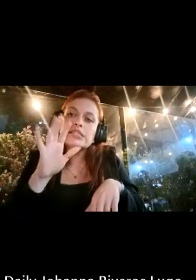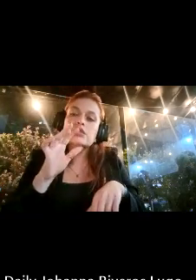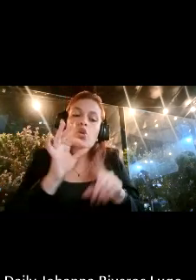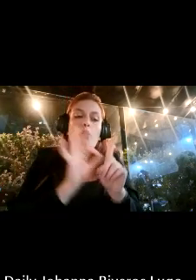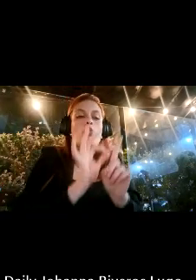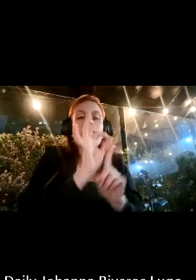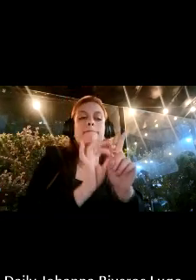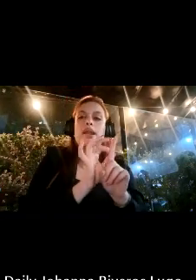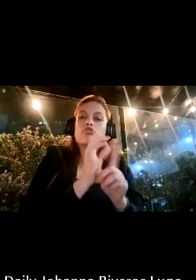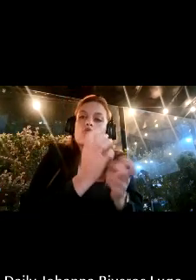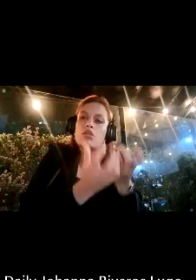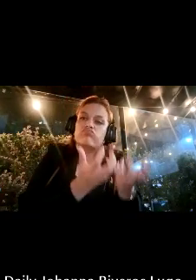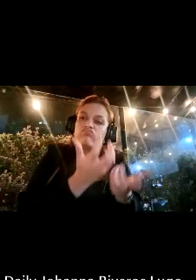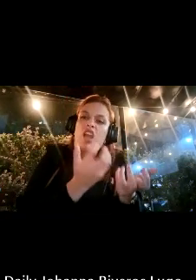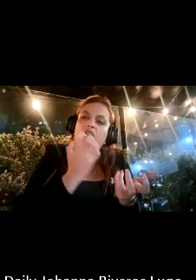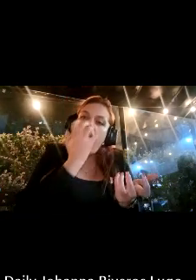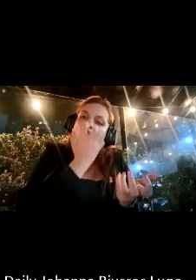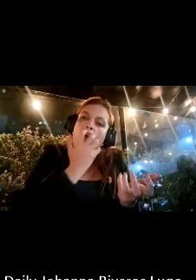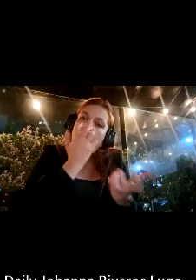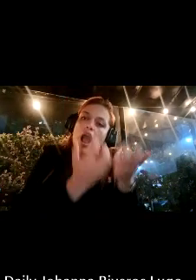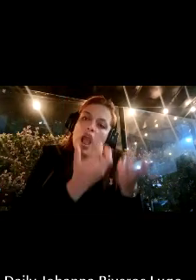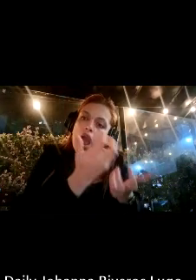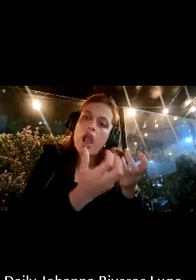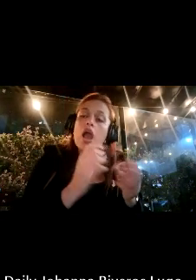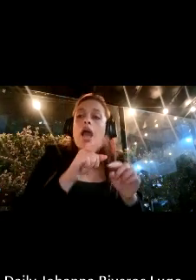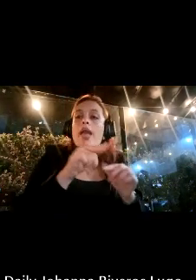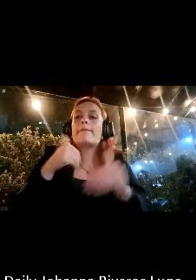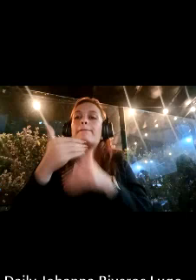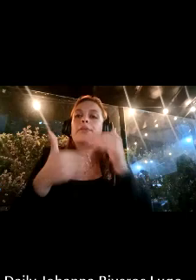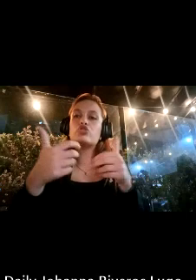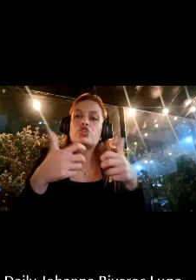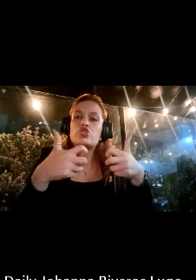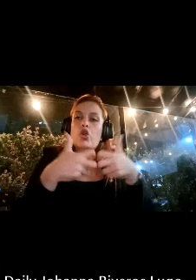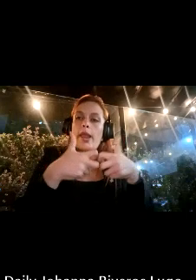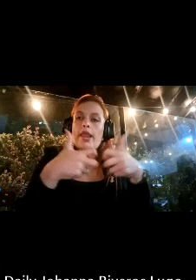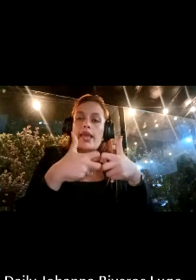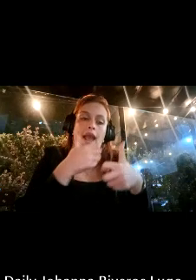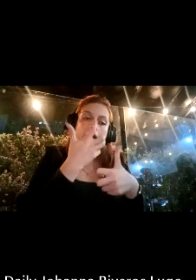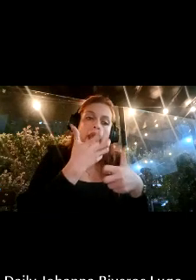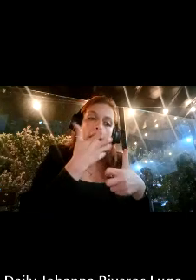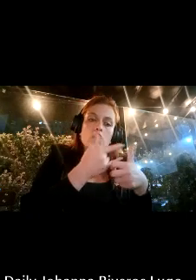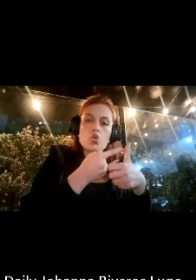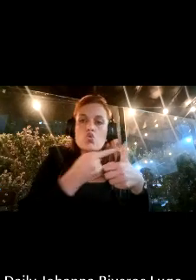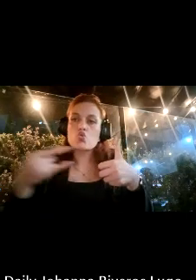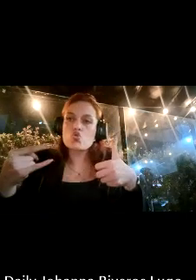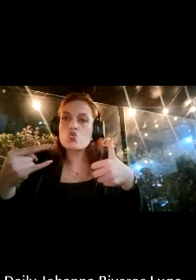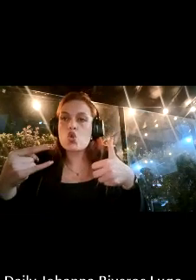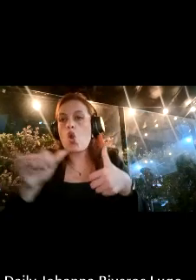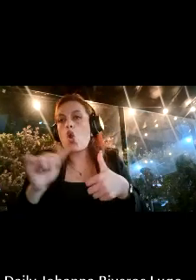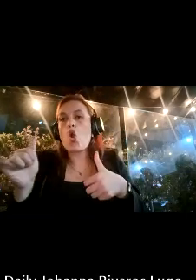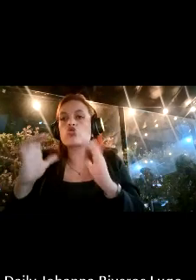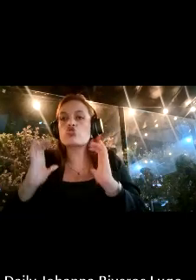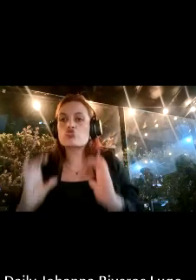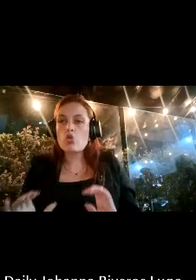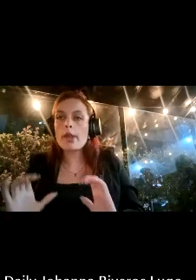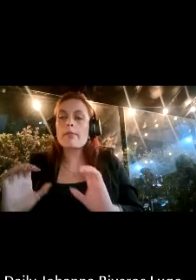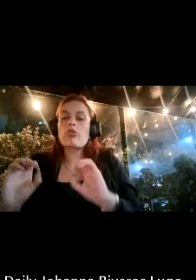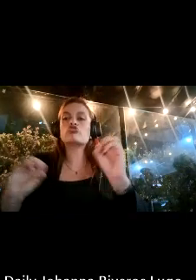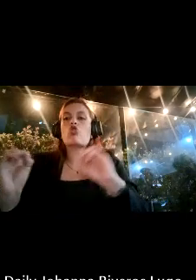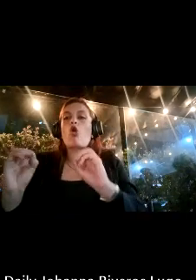como los procesos de transferencia de energía calórica y sus efectos en los cuerpos. La termodinámica